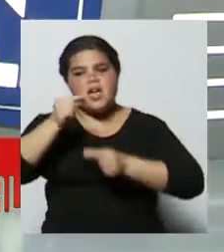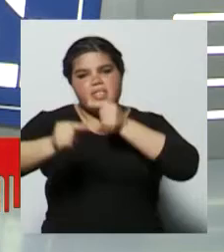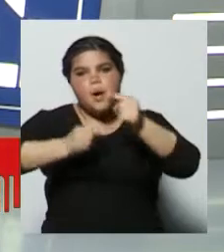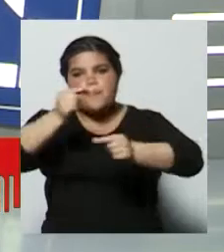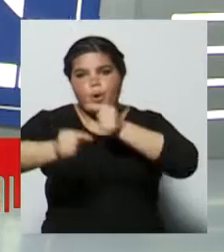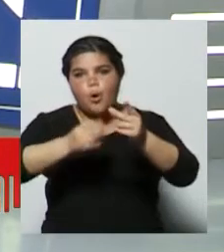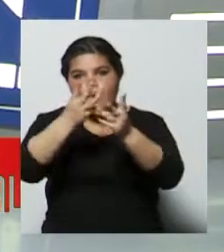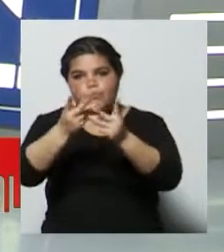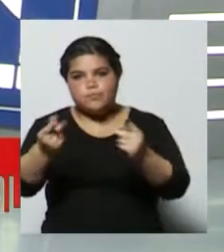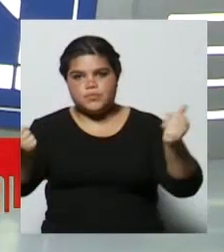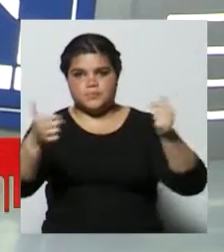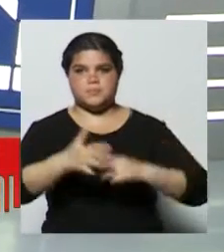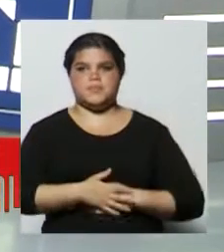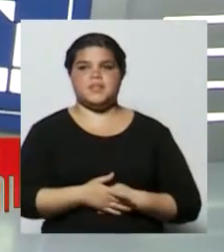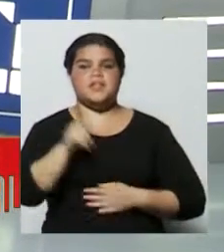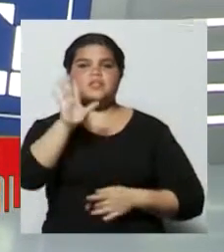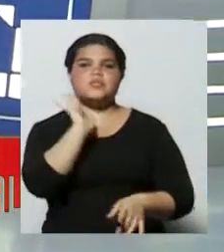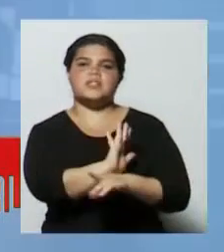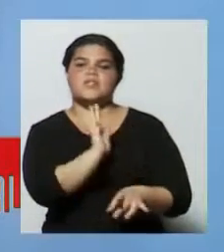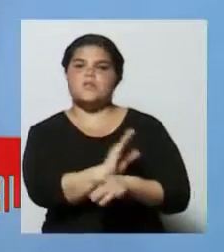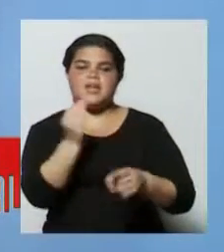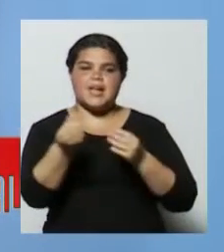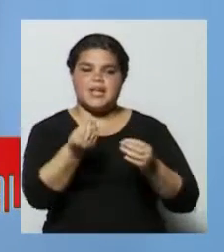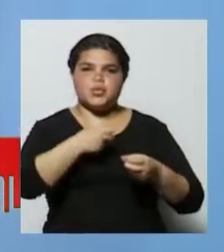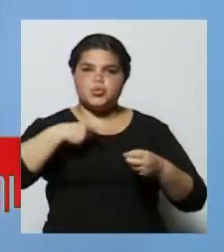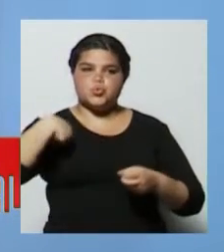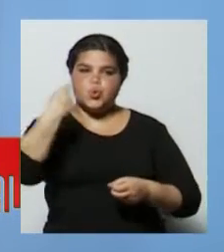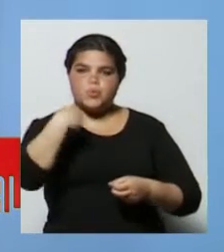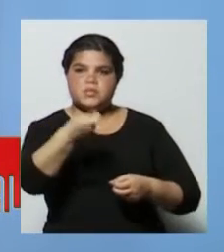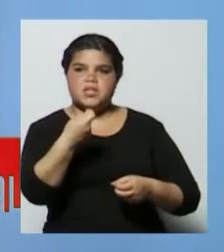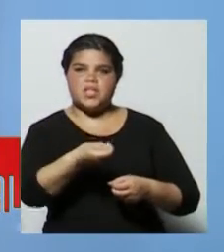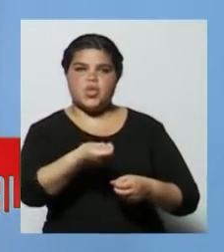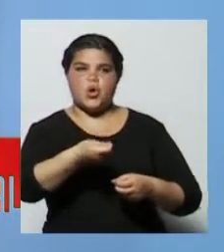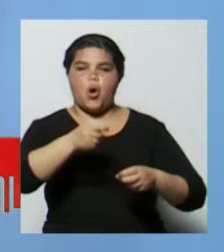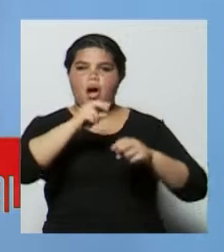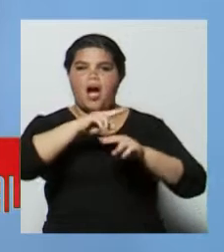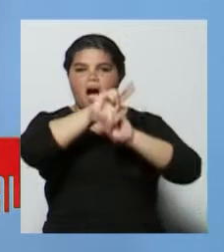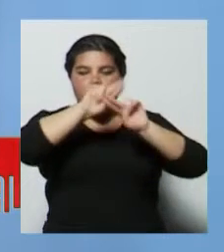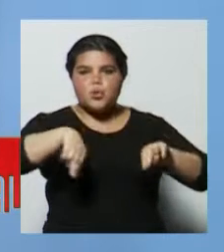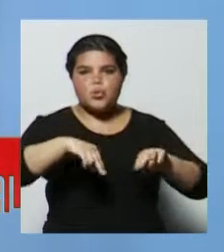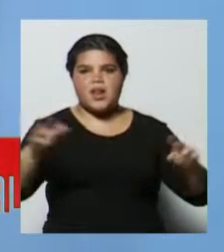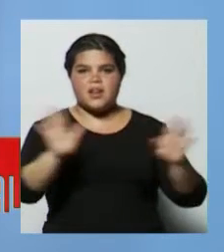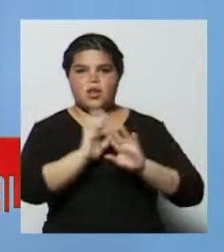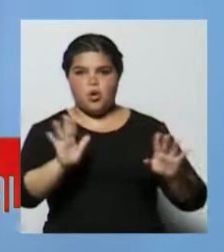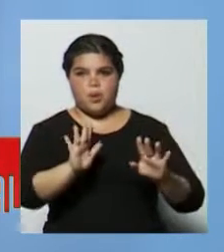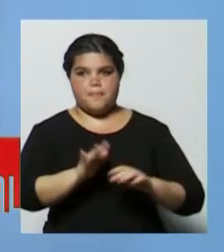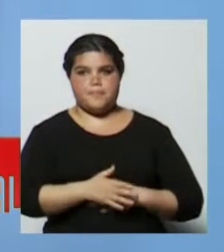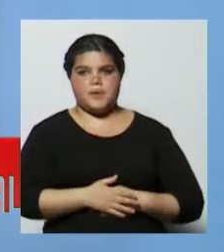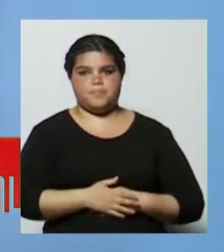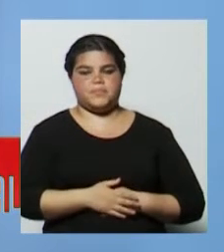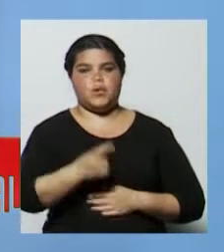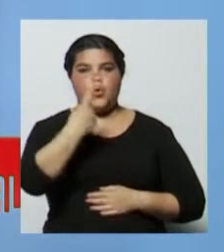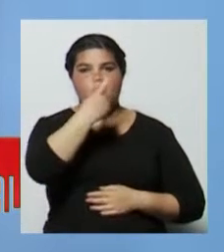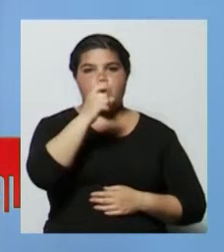ejemplo, provocaría eliminar los subsidios en una política de shock un aumento de 1.8% en la